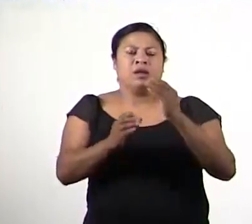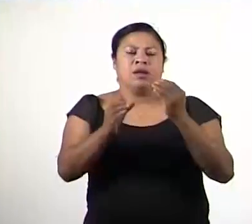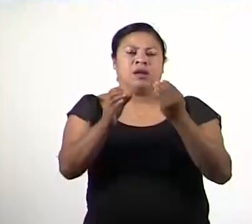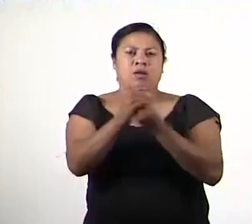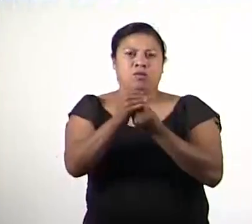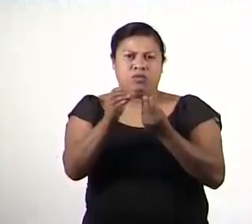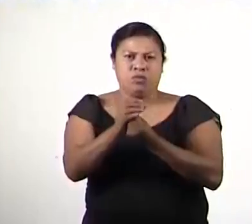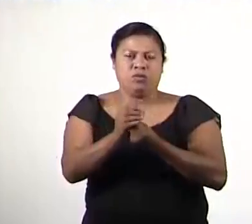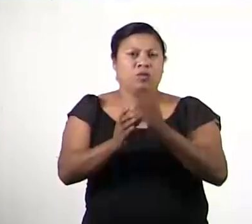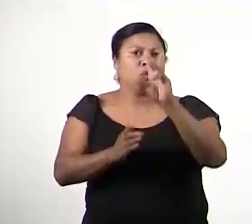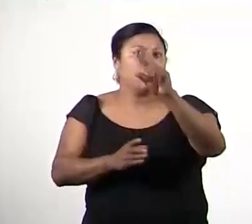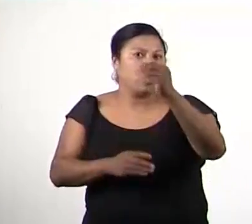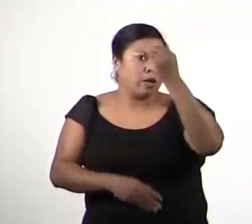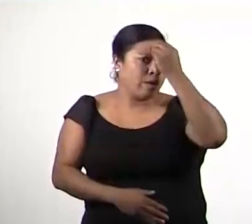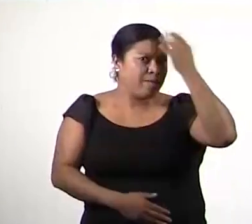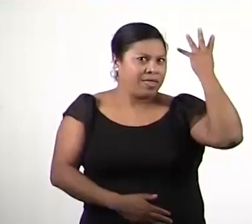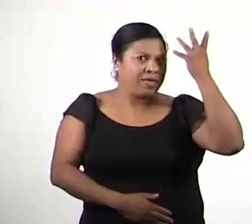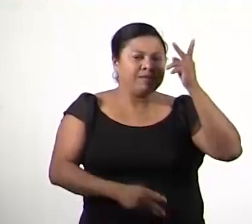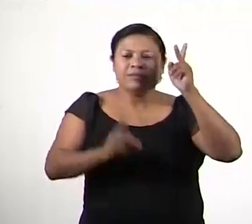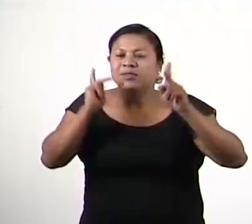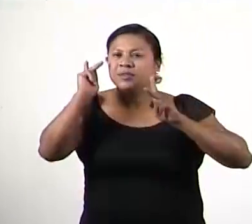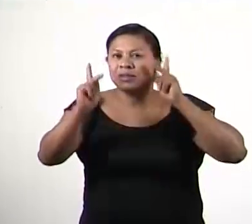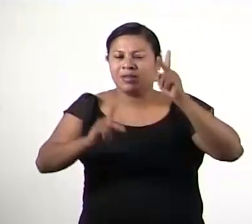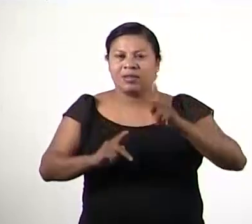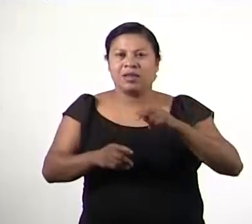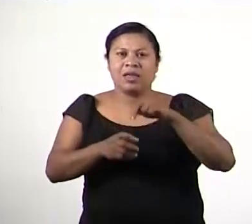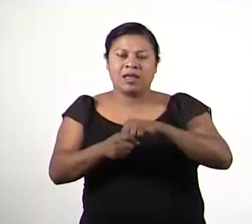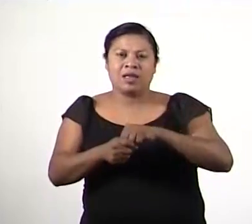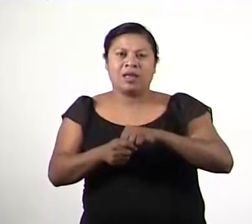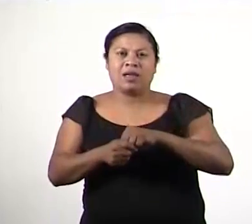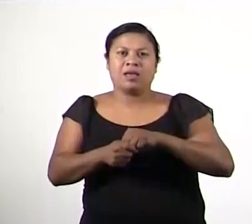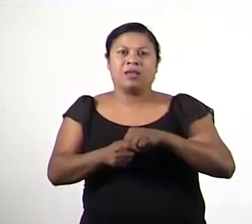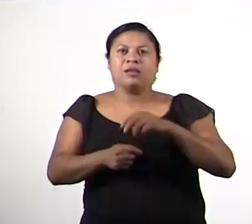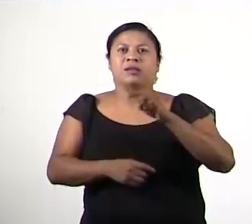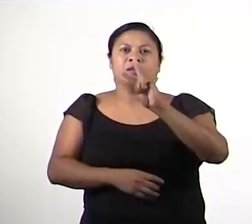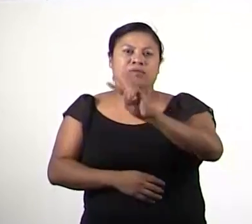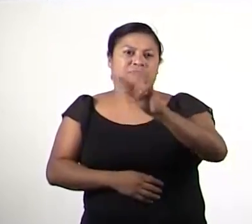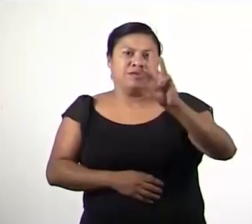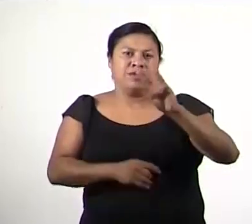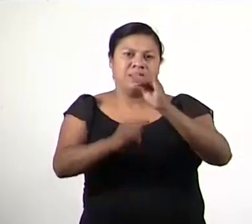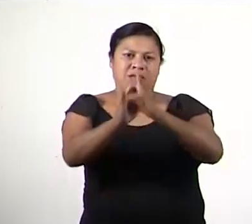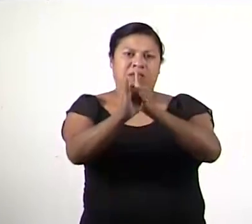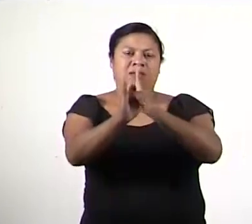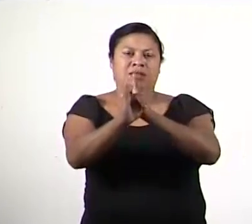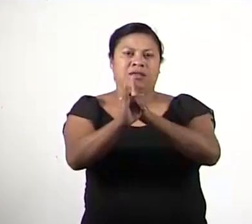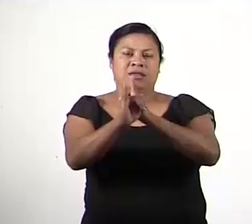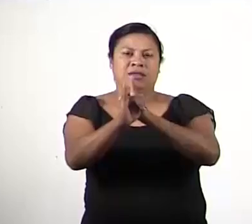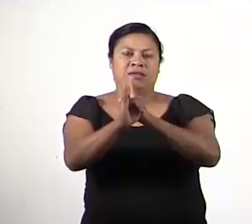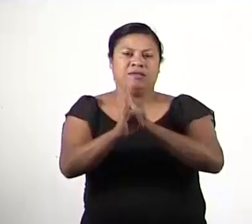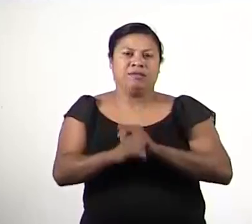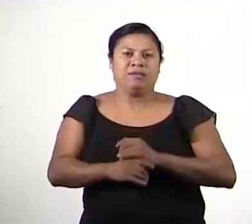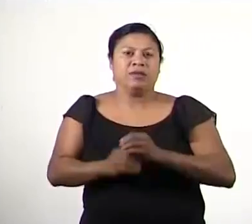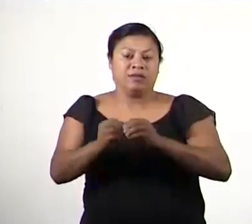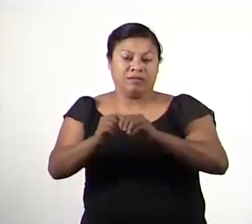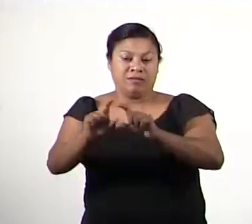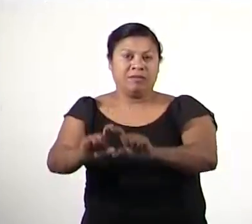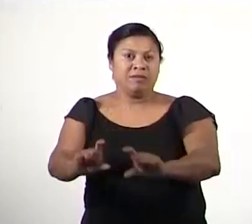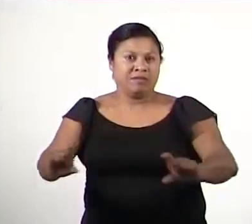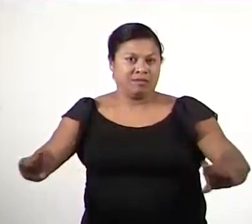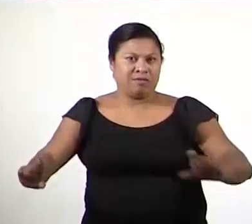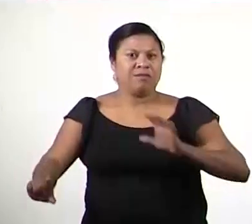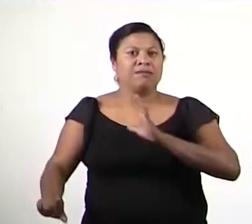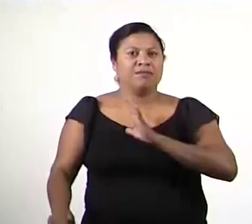No olvides visitarnos en nuestra página de internet. Va a aparecer en la